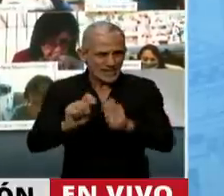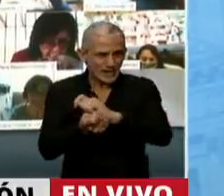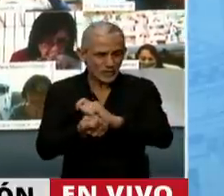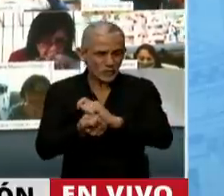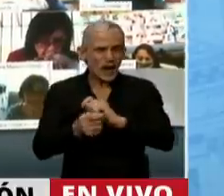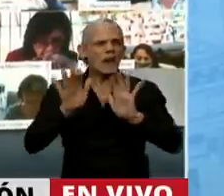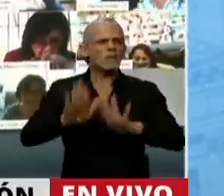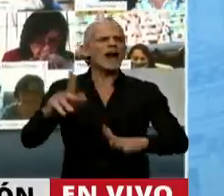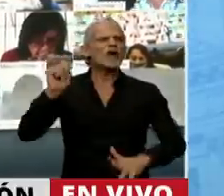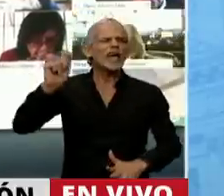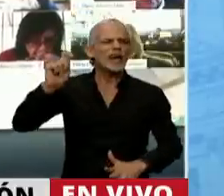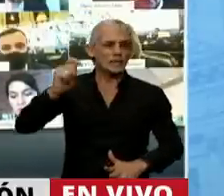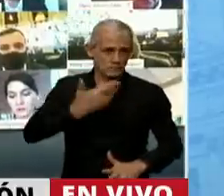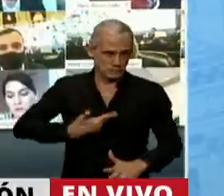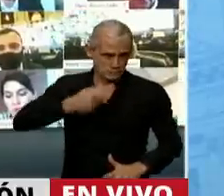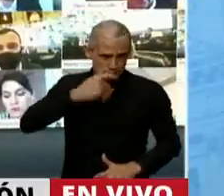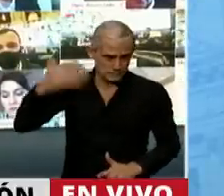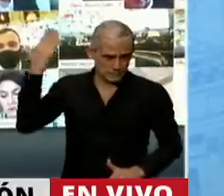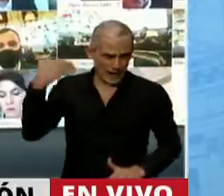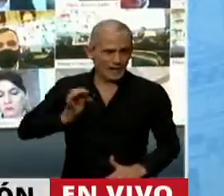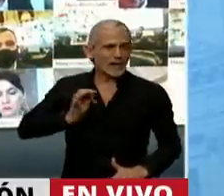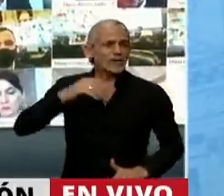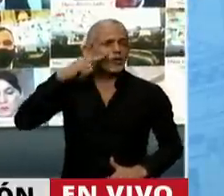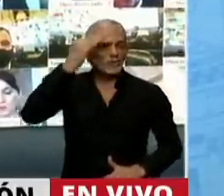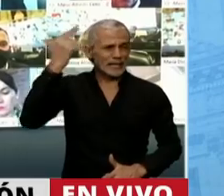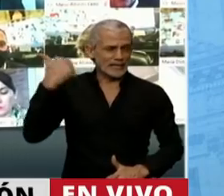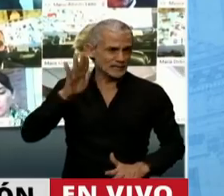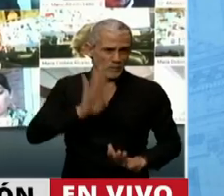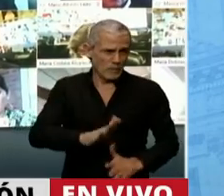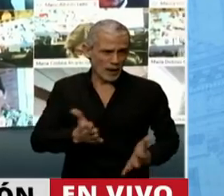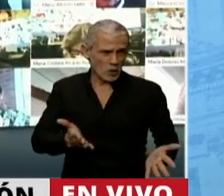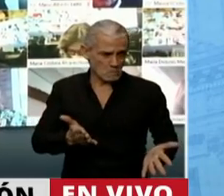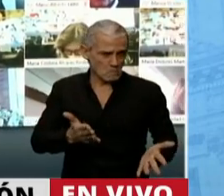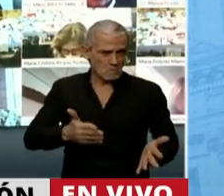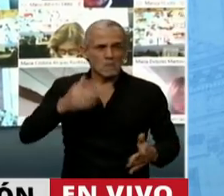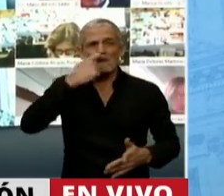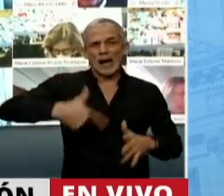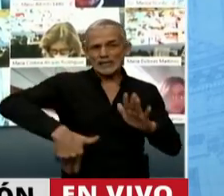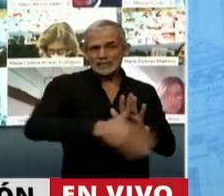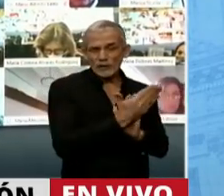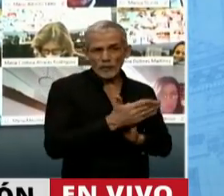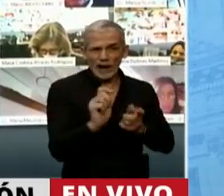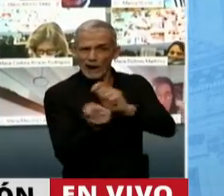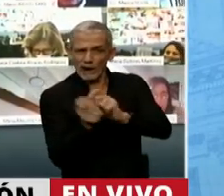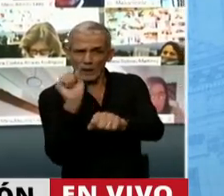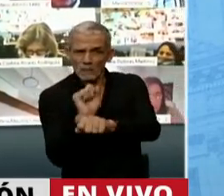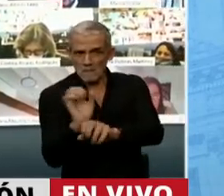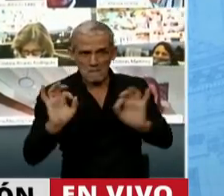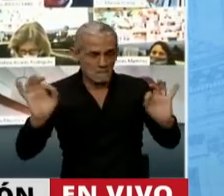la frenó el macrismo en el 2015 y se fue sin hacerla. Con respecto